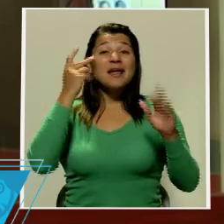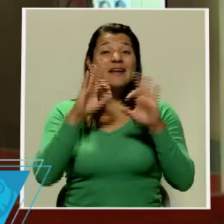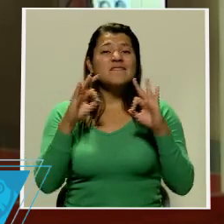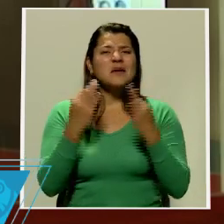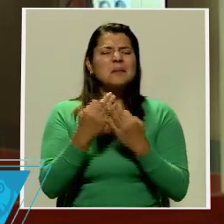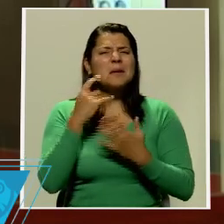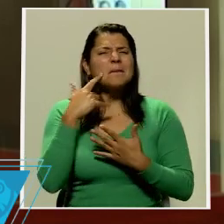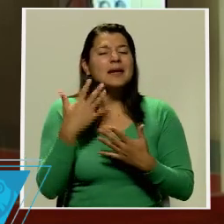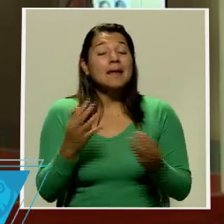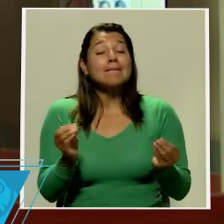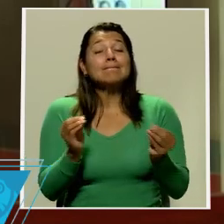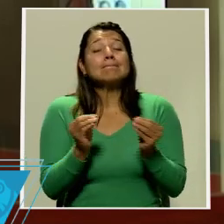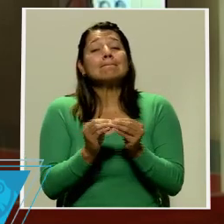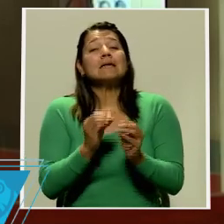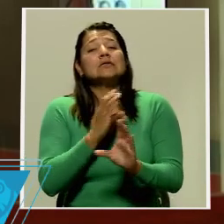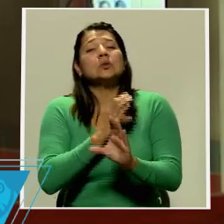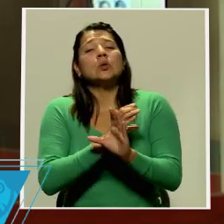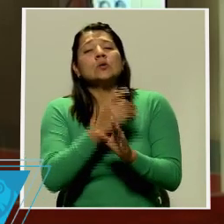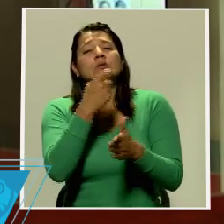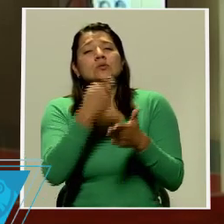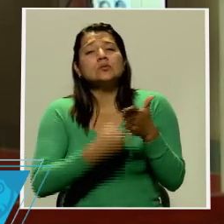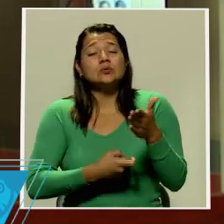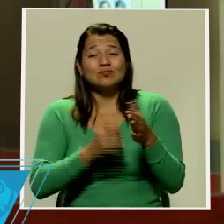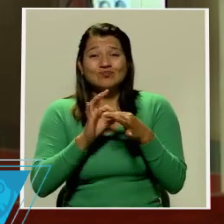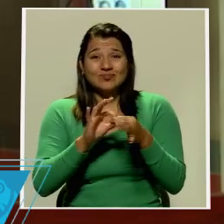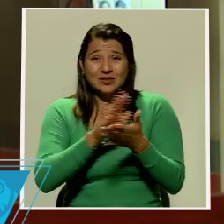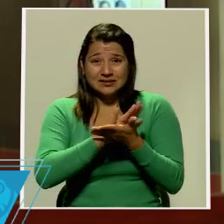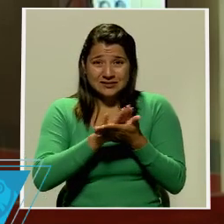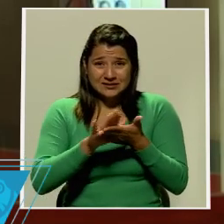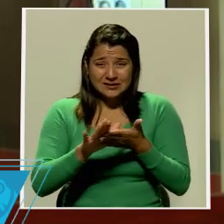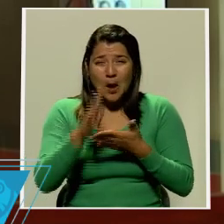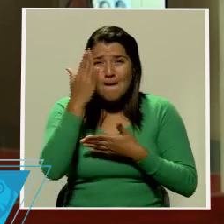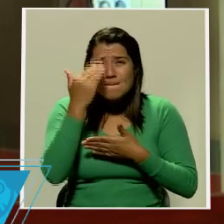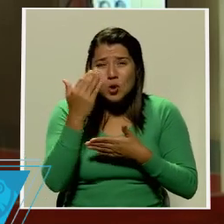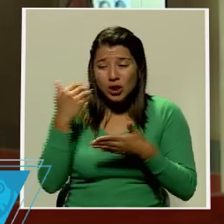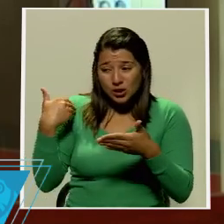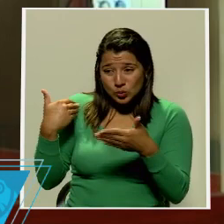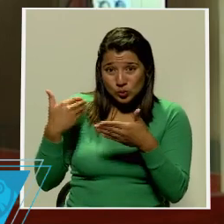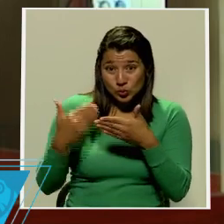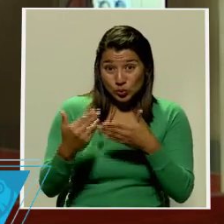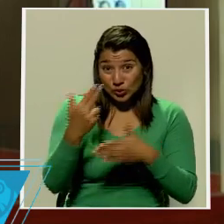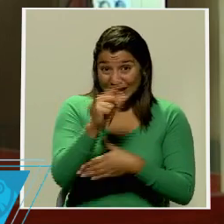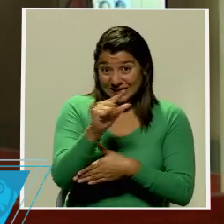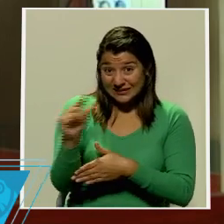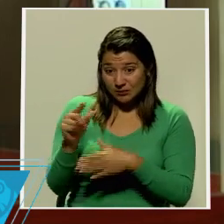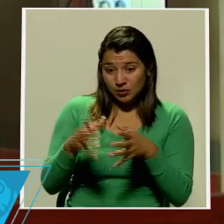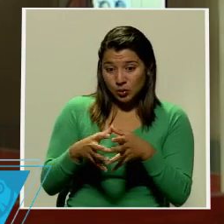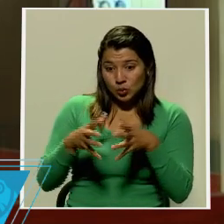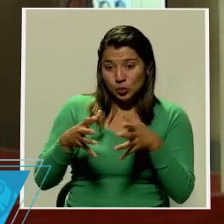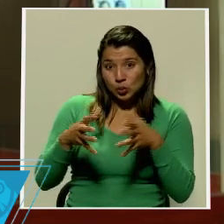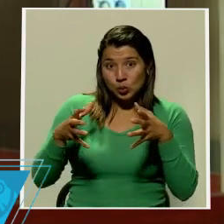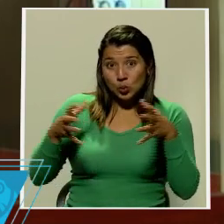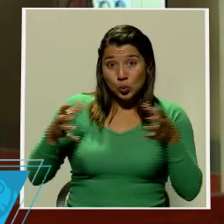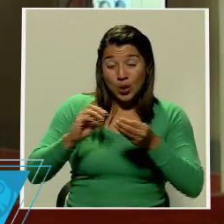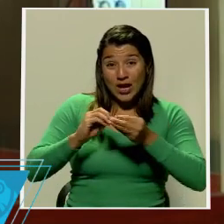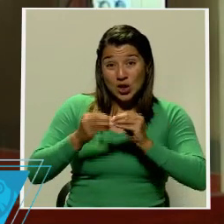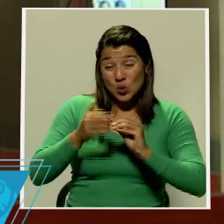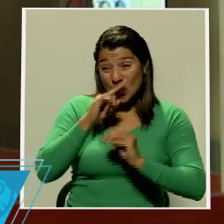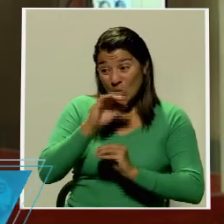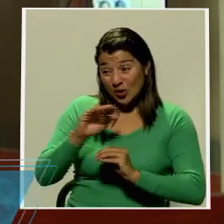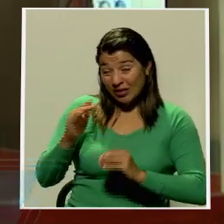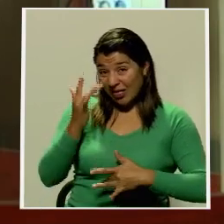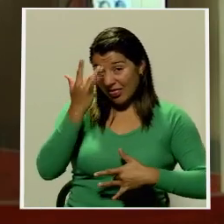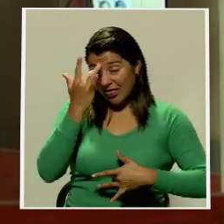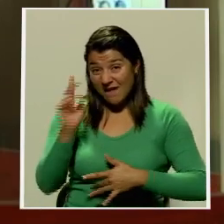extremen las medidas higiénicas. Esto debido a que en las últimas 3 semanas han incrementado los casos de virus